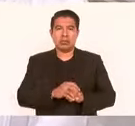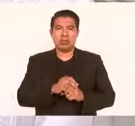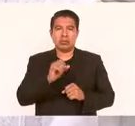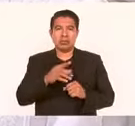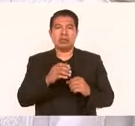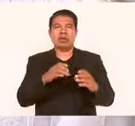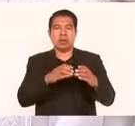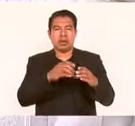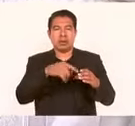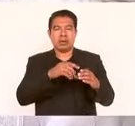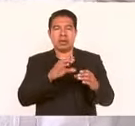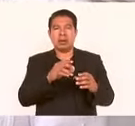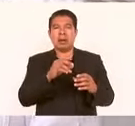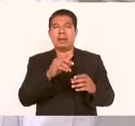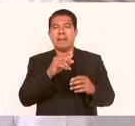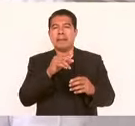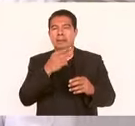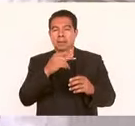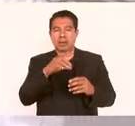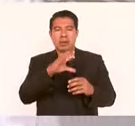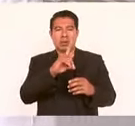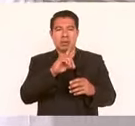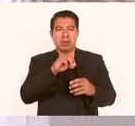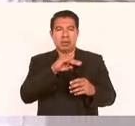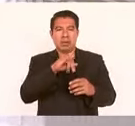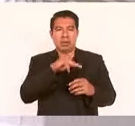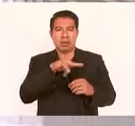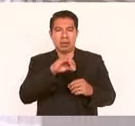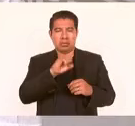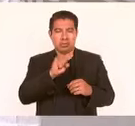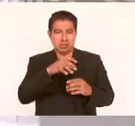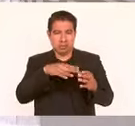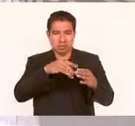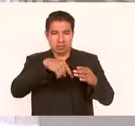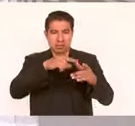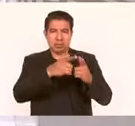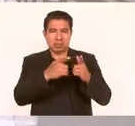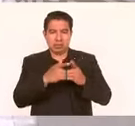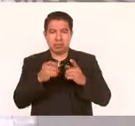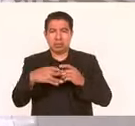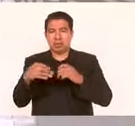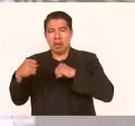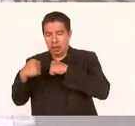dominicos, en las costas de Campeche, en los límites con Tabasco.